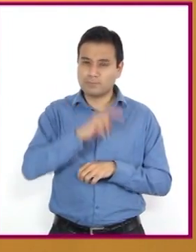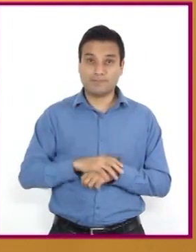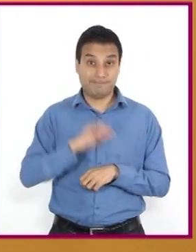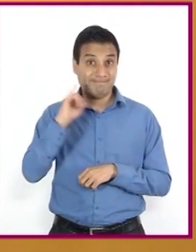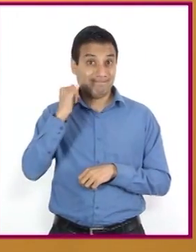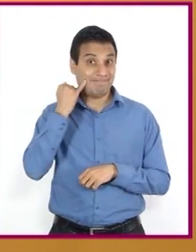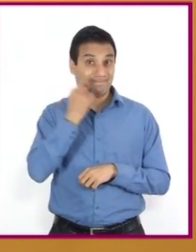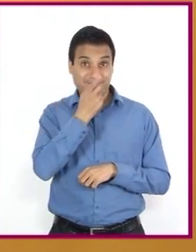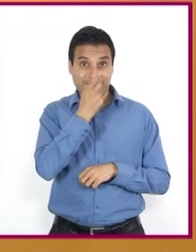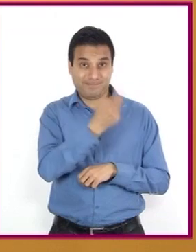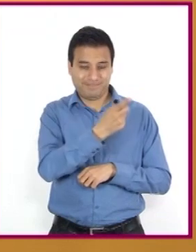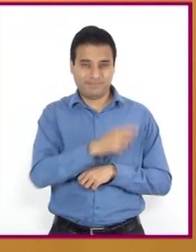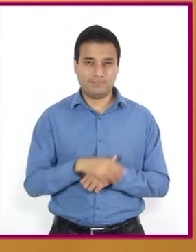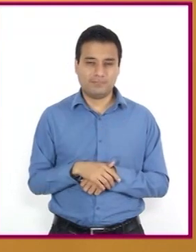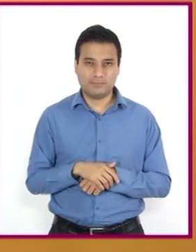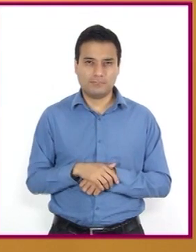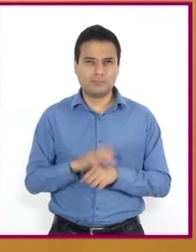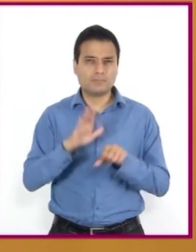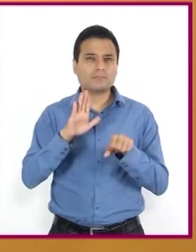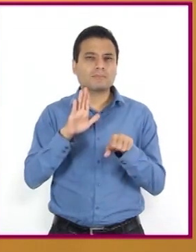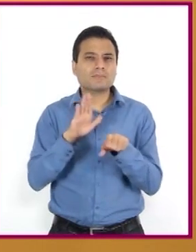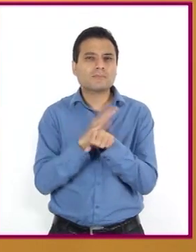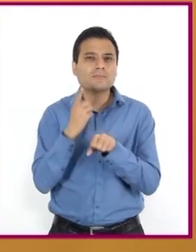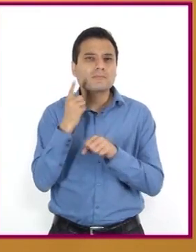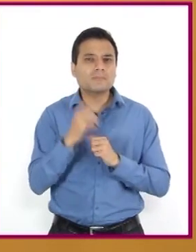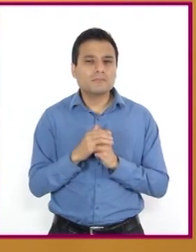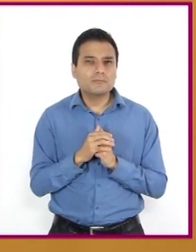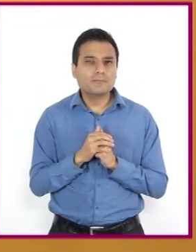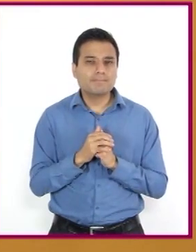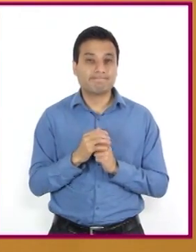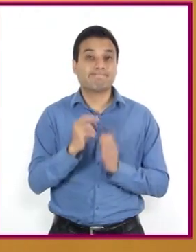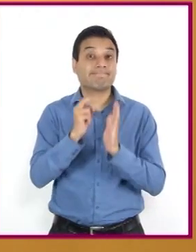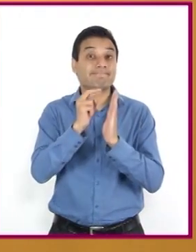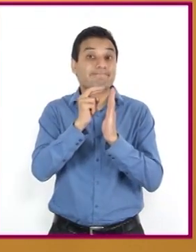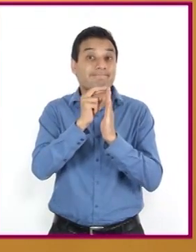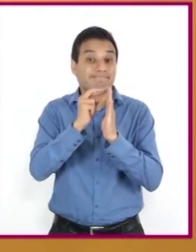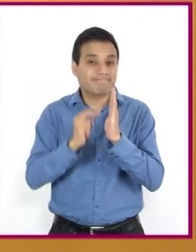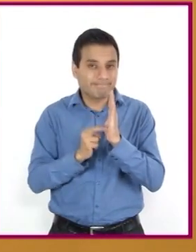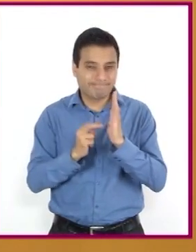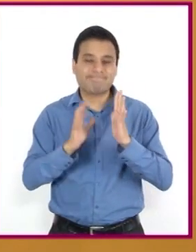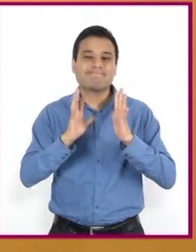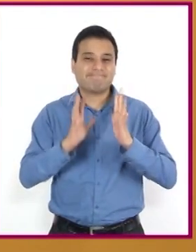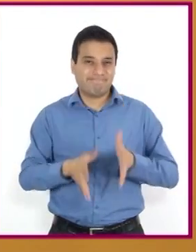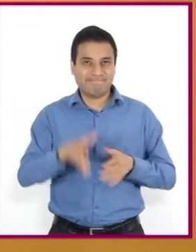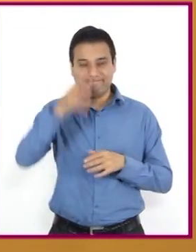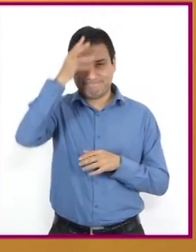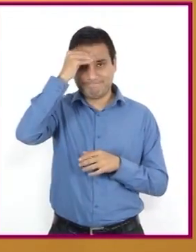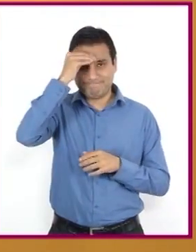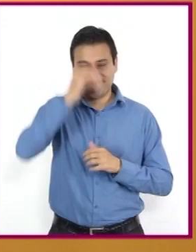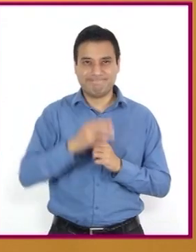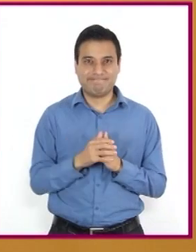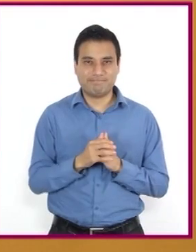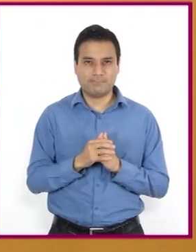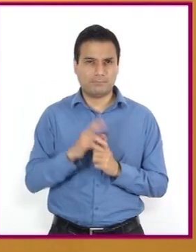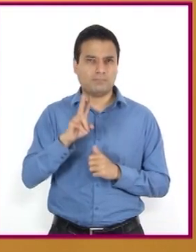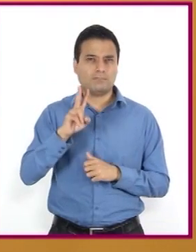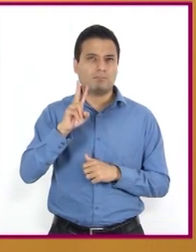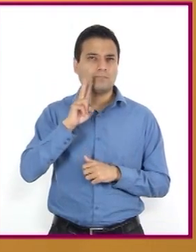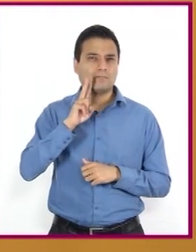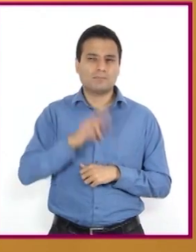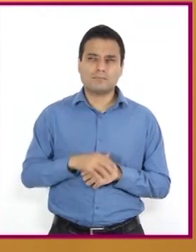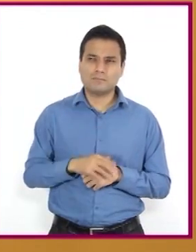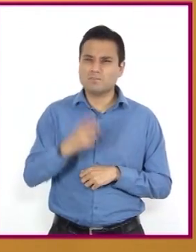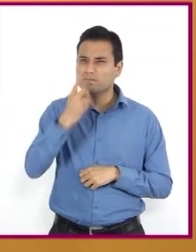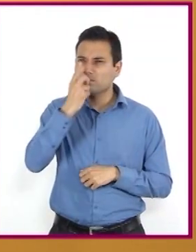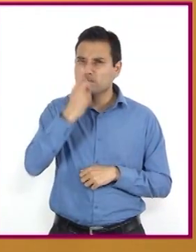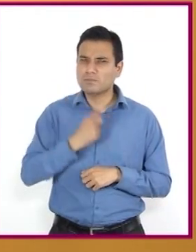Giancarlo explica: es porque aprendió muy bien las reglas para multiplicar números enteros. Valeria le pide que le